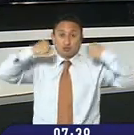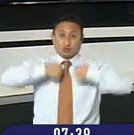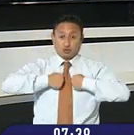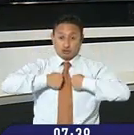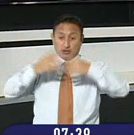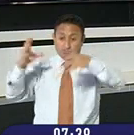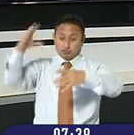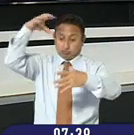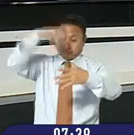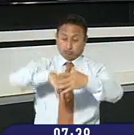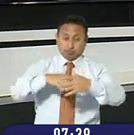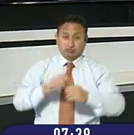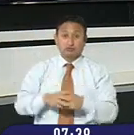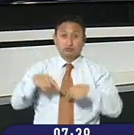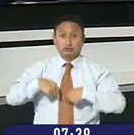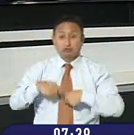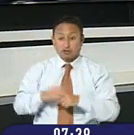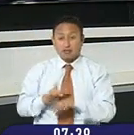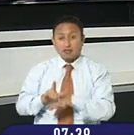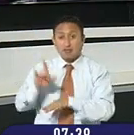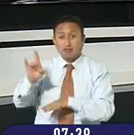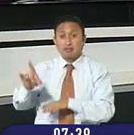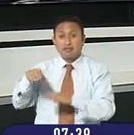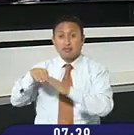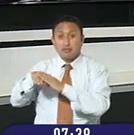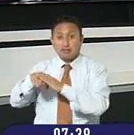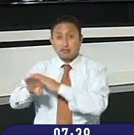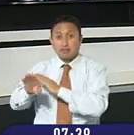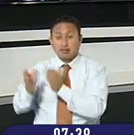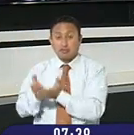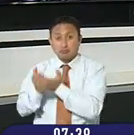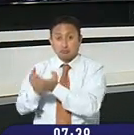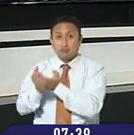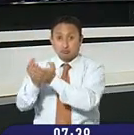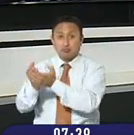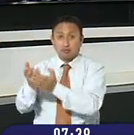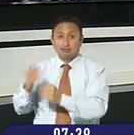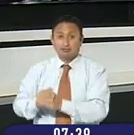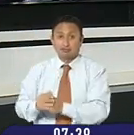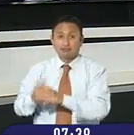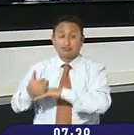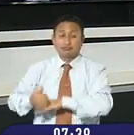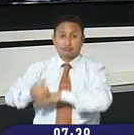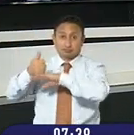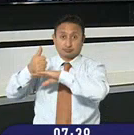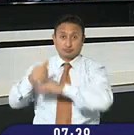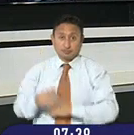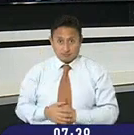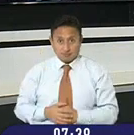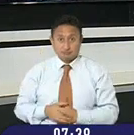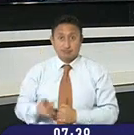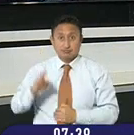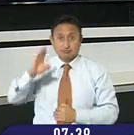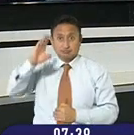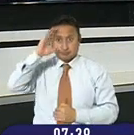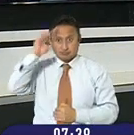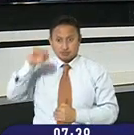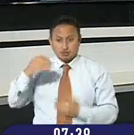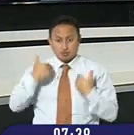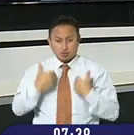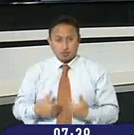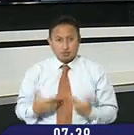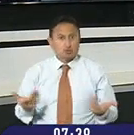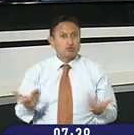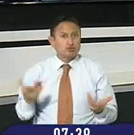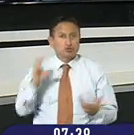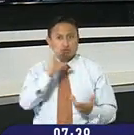mochila, la misma que fue dejada al ingreso del puerto marítimo de la autoridad portuaria. La policía busca el resto del cuerpo y